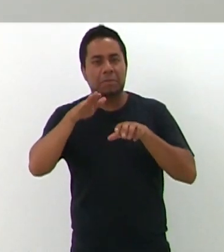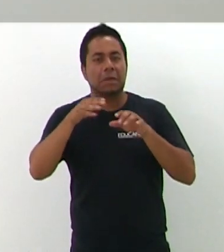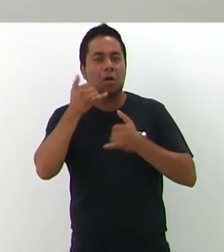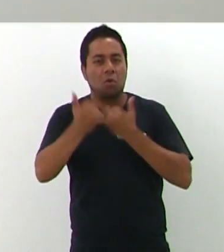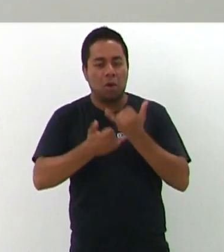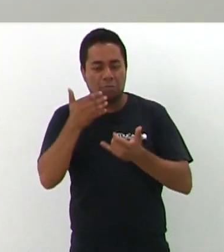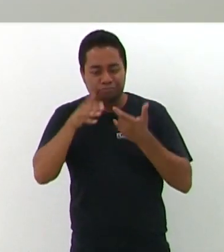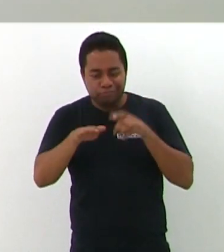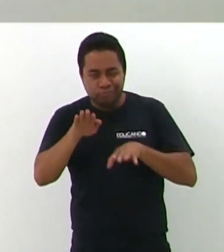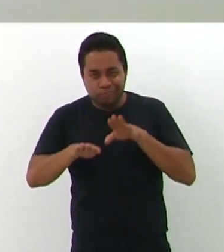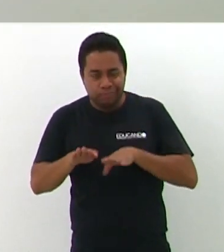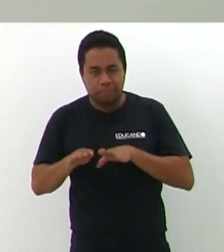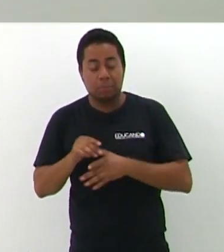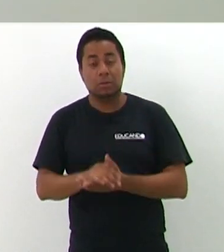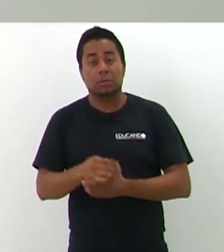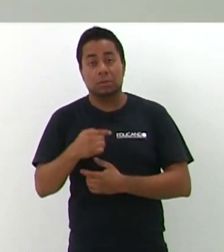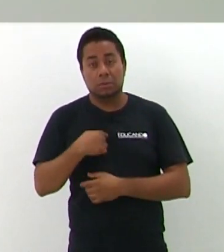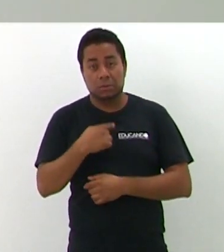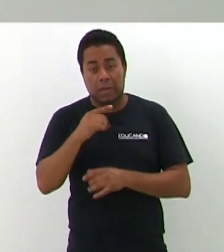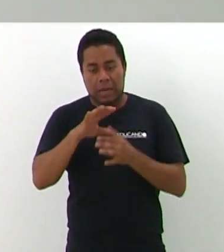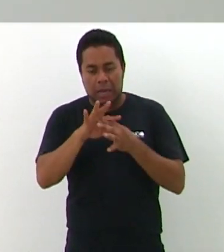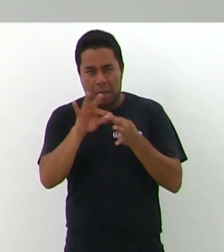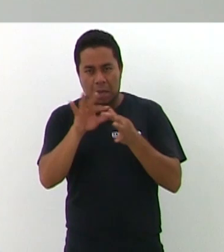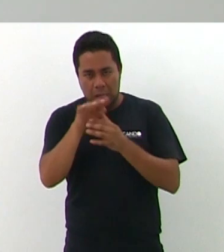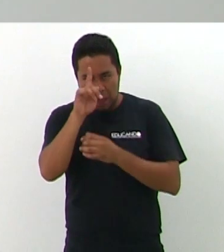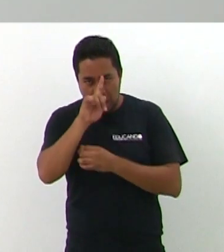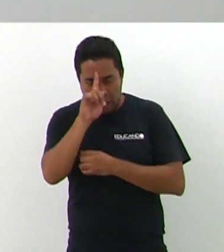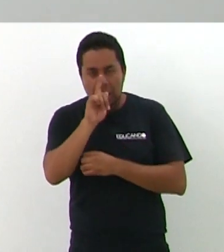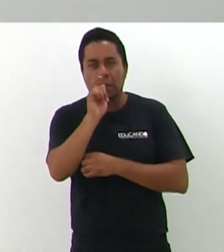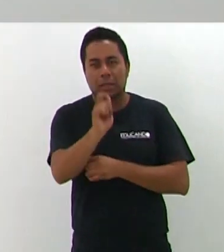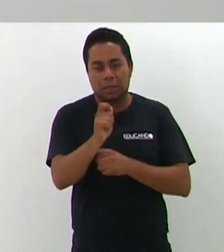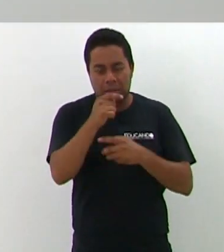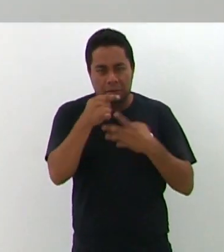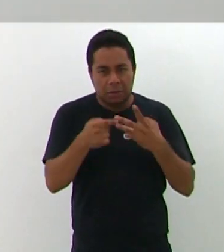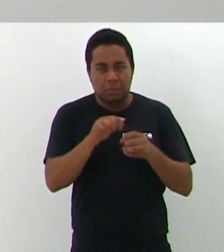Ya te di algunas pistas, porque algunas palabras de nuestro juego